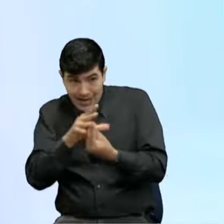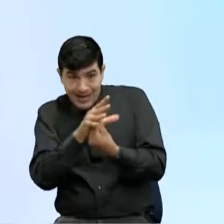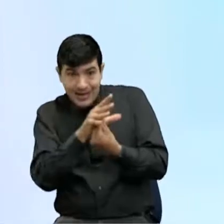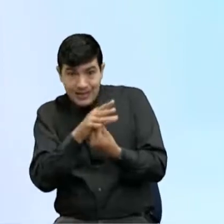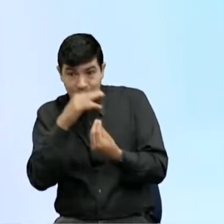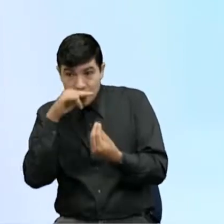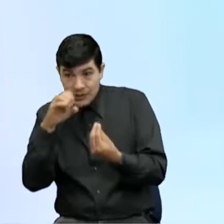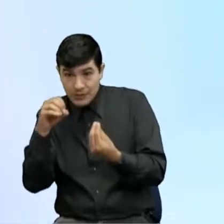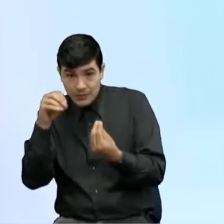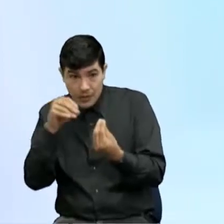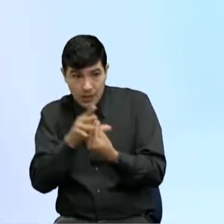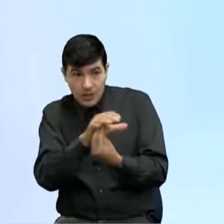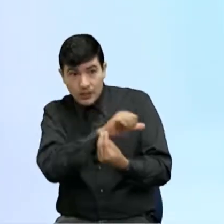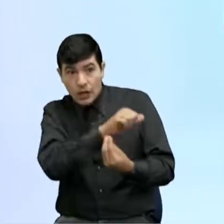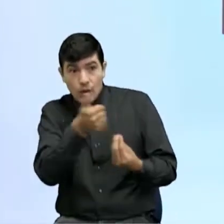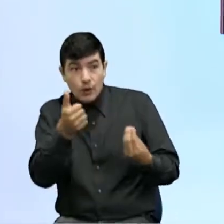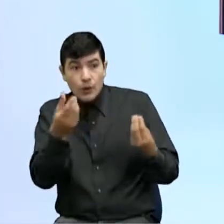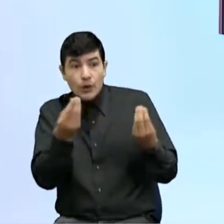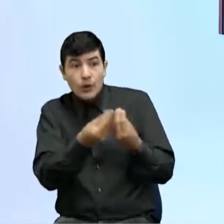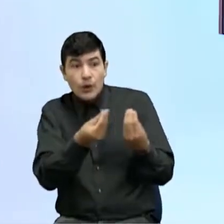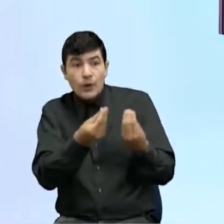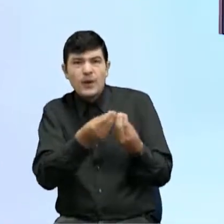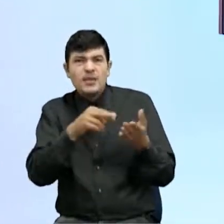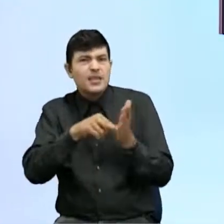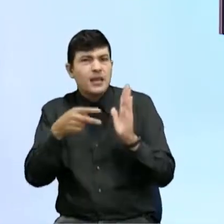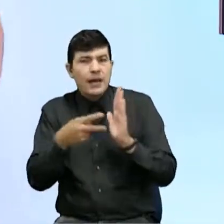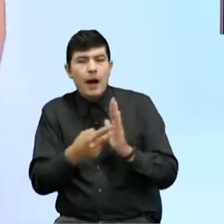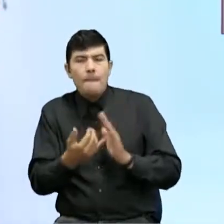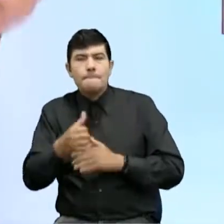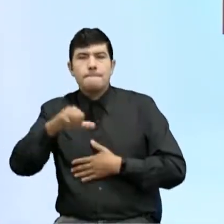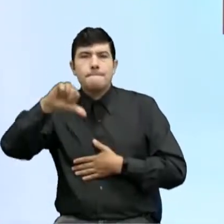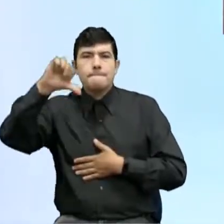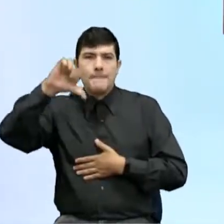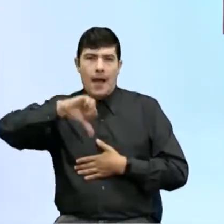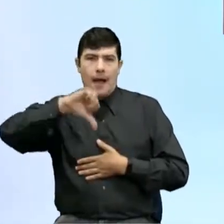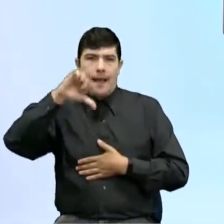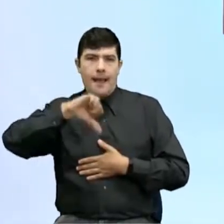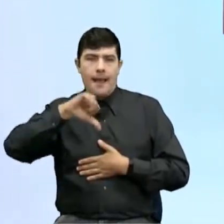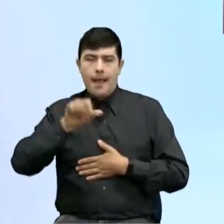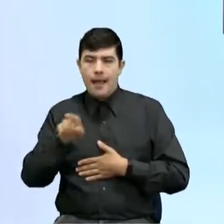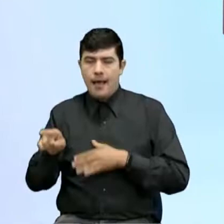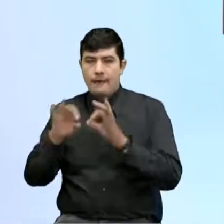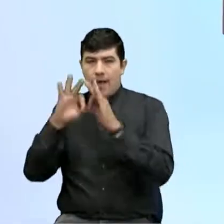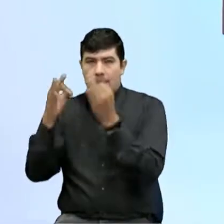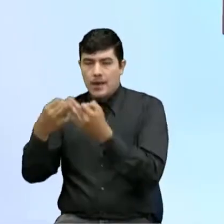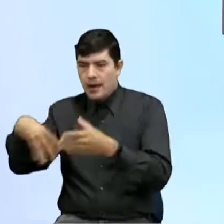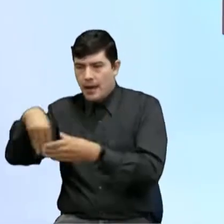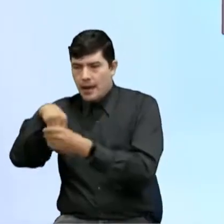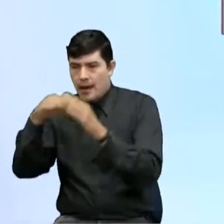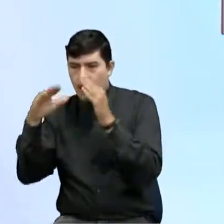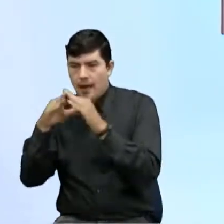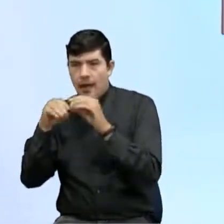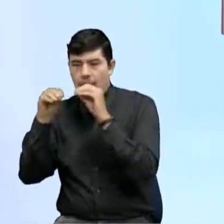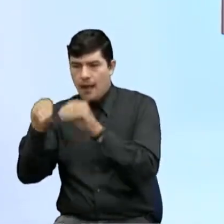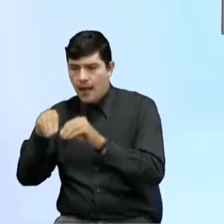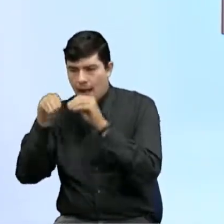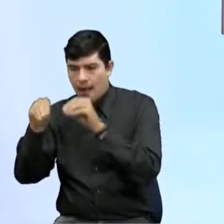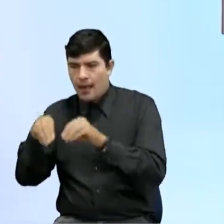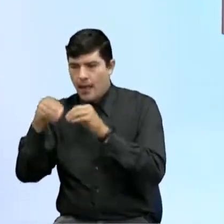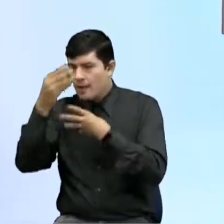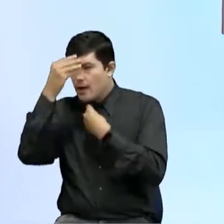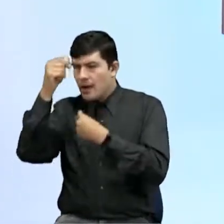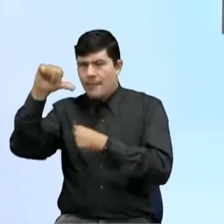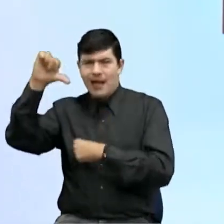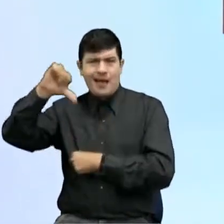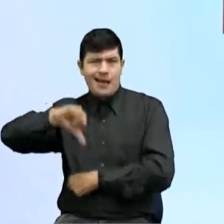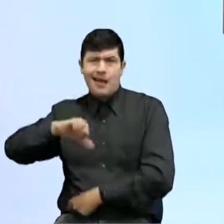a otro compañero, es porque hay algo mal desde la formación de su familia, ¿no? Un niño formado en valores, un niño